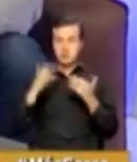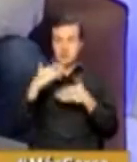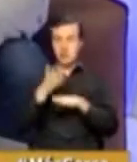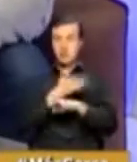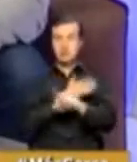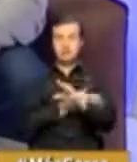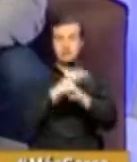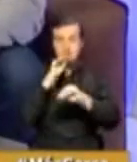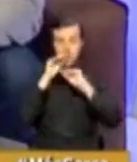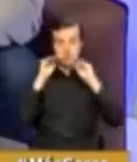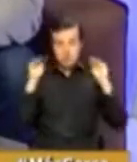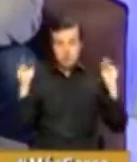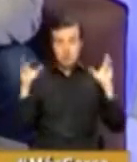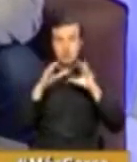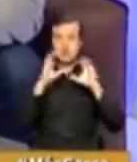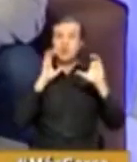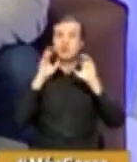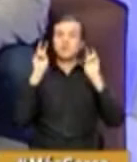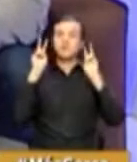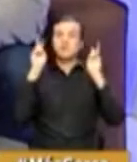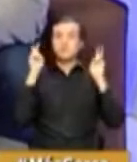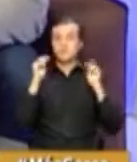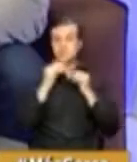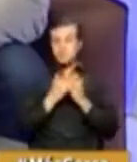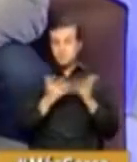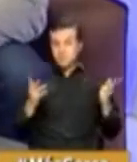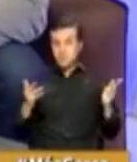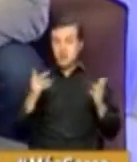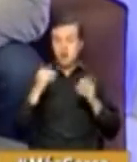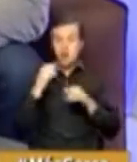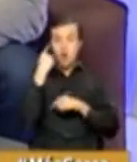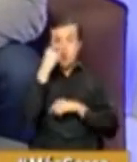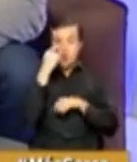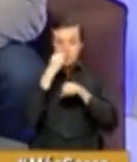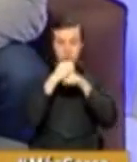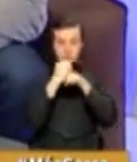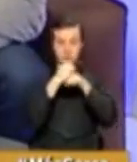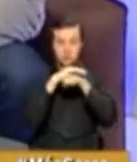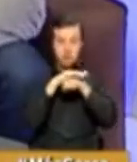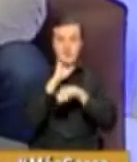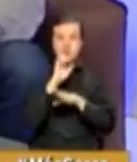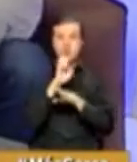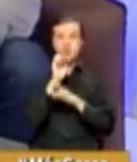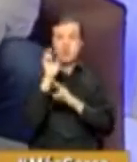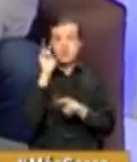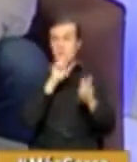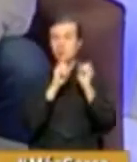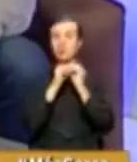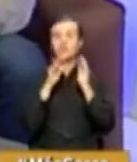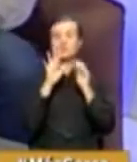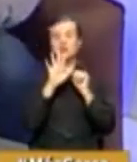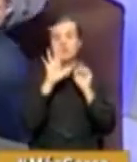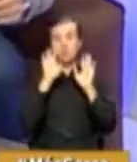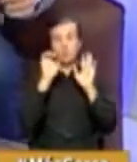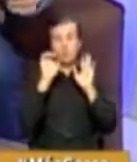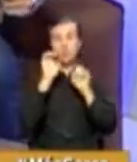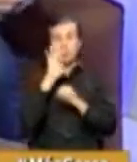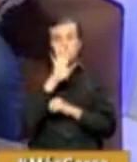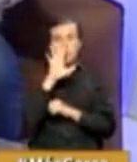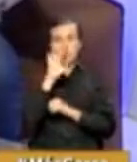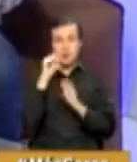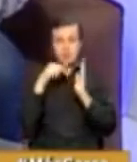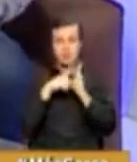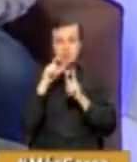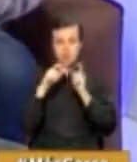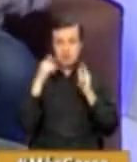habíamos ofrecido hablar de las cataratas. ¿Y sabías tú que en el Ecuador se han diagnosticado 50.000 personas, más o